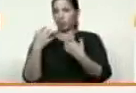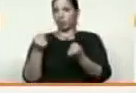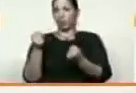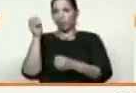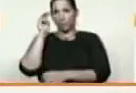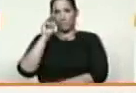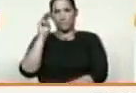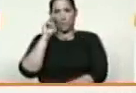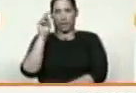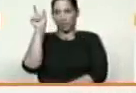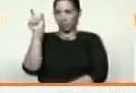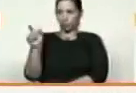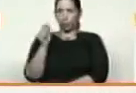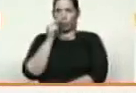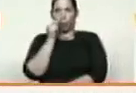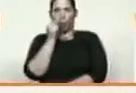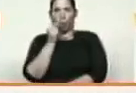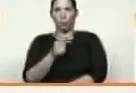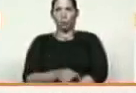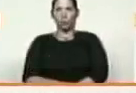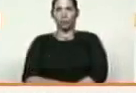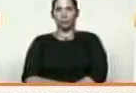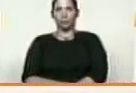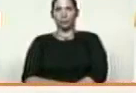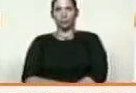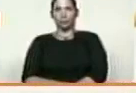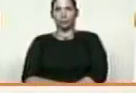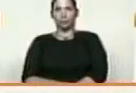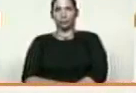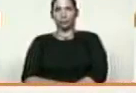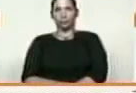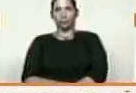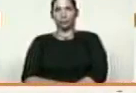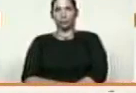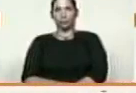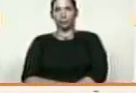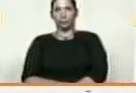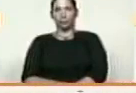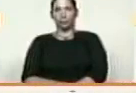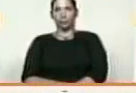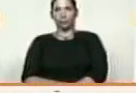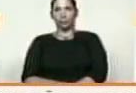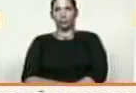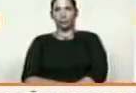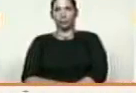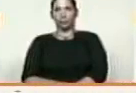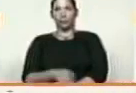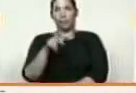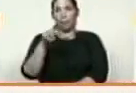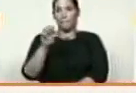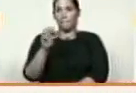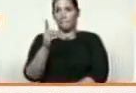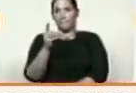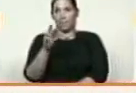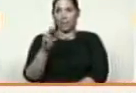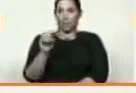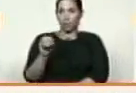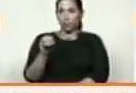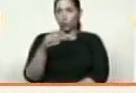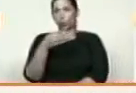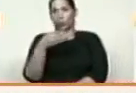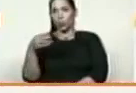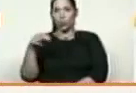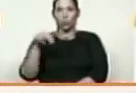Muy difícil lo que dice. Es muy difícil no entenderle a Noelí, a Pedro, a Fernando Soto